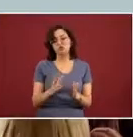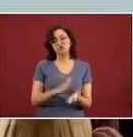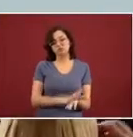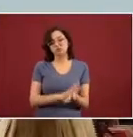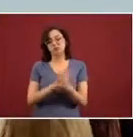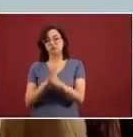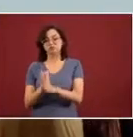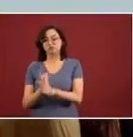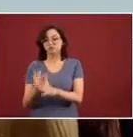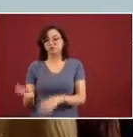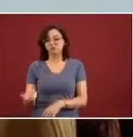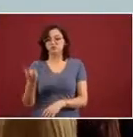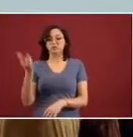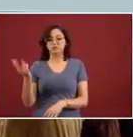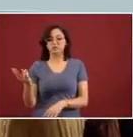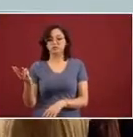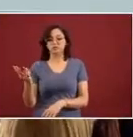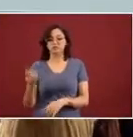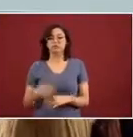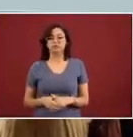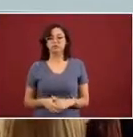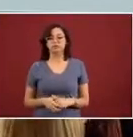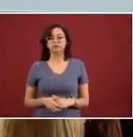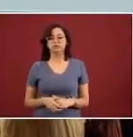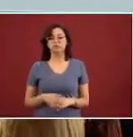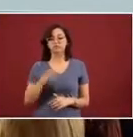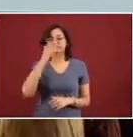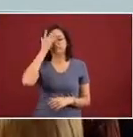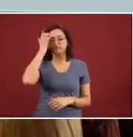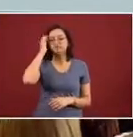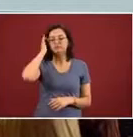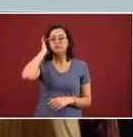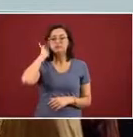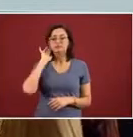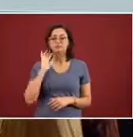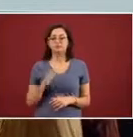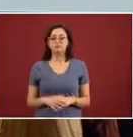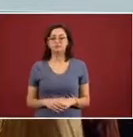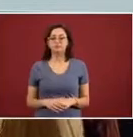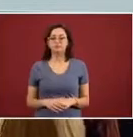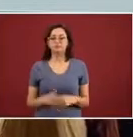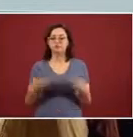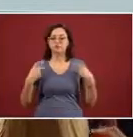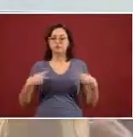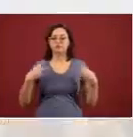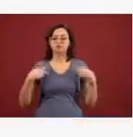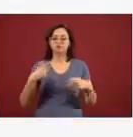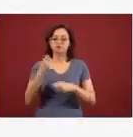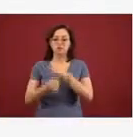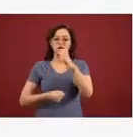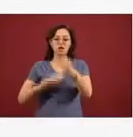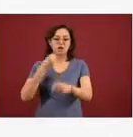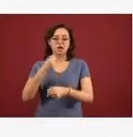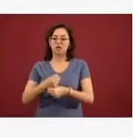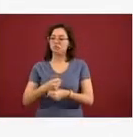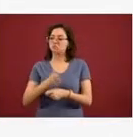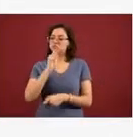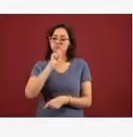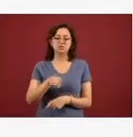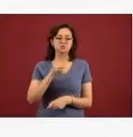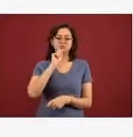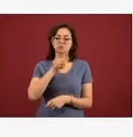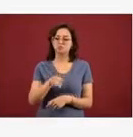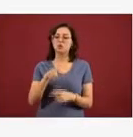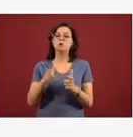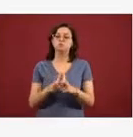3. La siguiente, por favor. Aquí vemos la distribución por grupos de edad. prácticamente no ha tenido, a pesar de que se han ido sumando